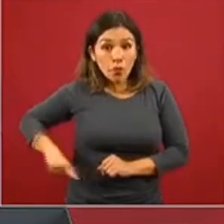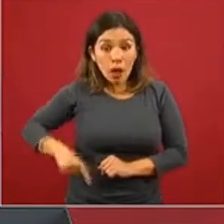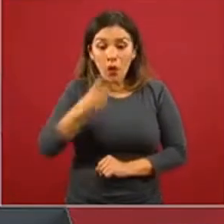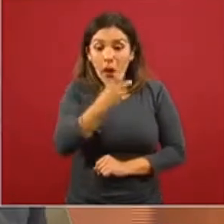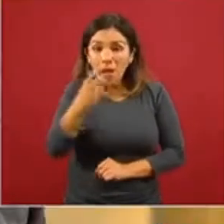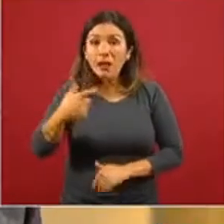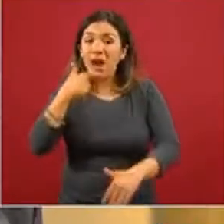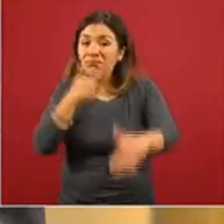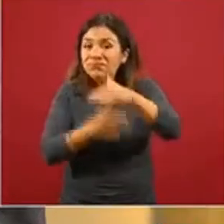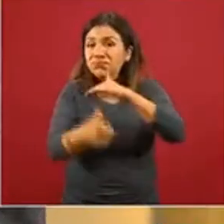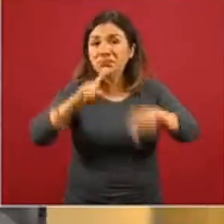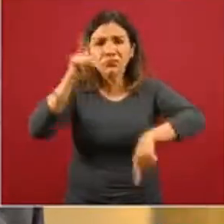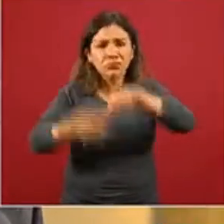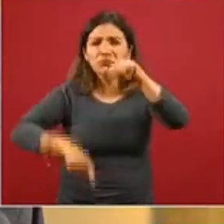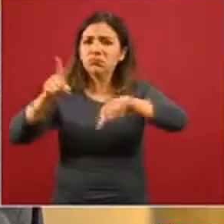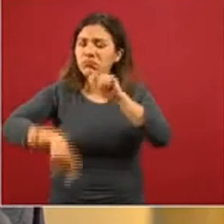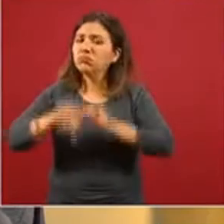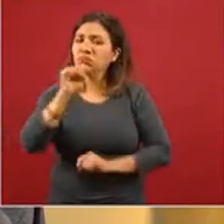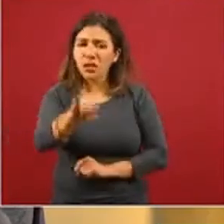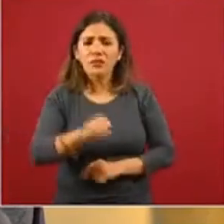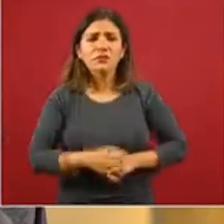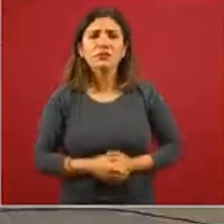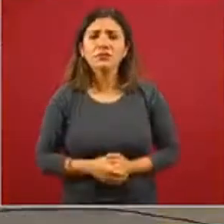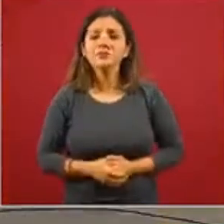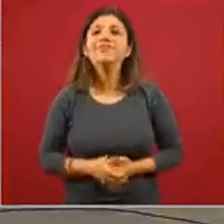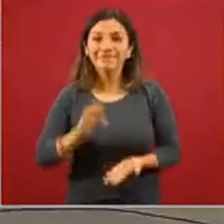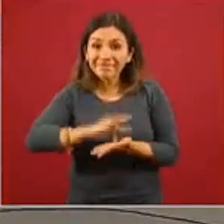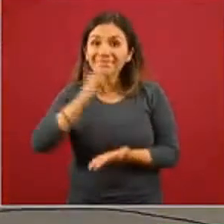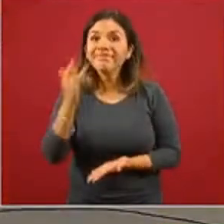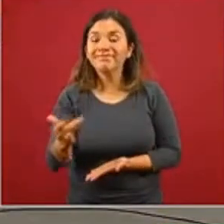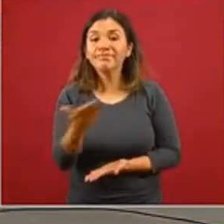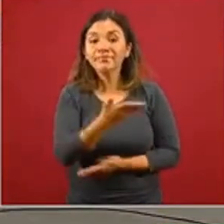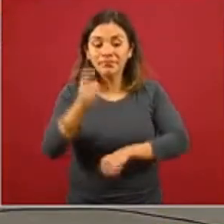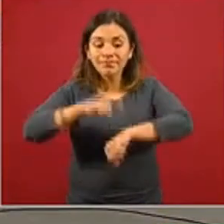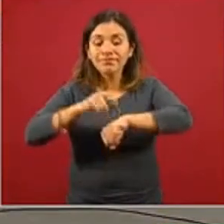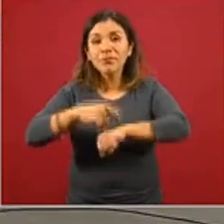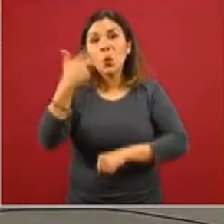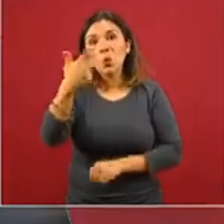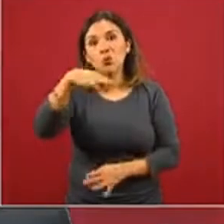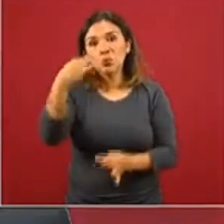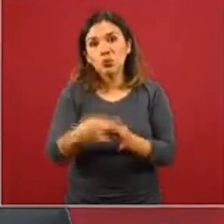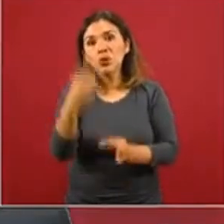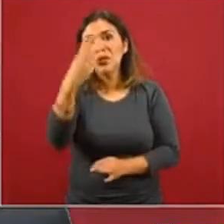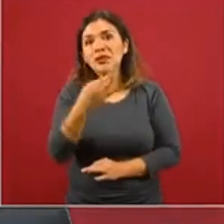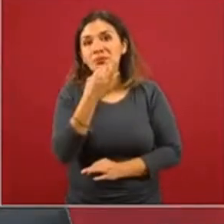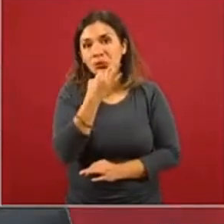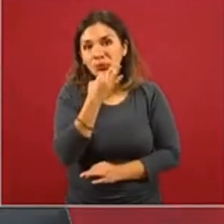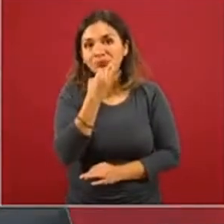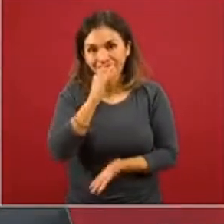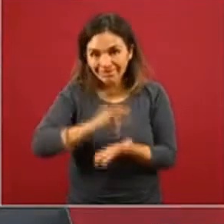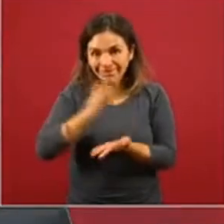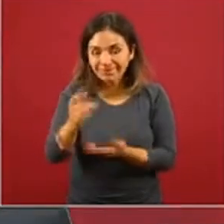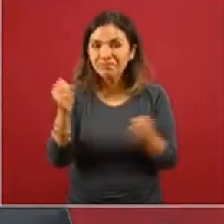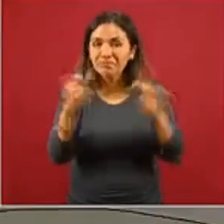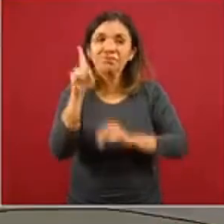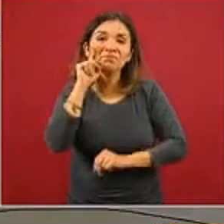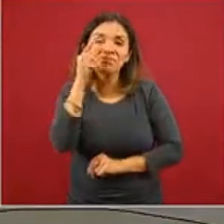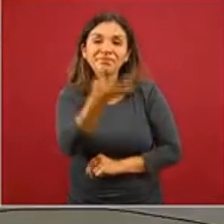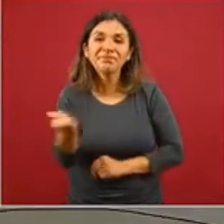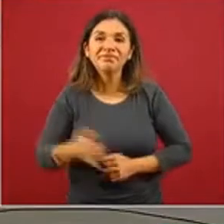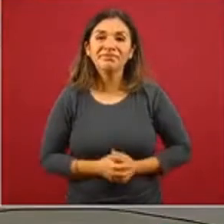otra corruptela o corruptota. Sí. Muchas gracias. 20 horas con 3 minutos. Gracias. Nos vemos